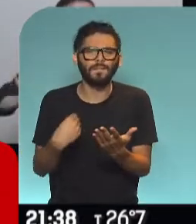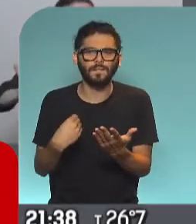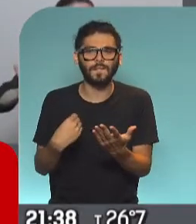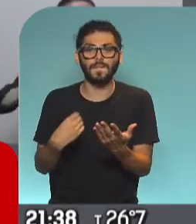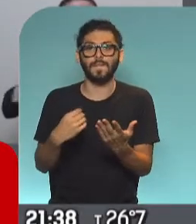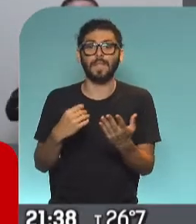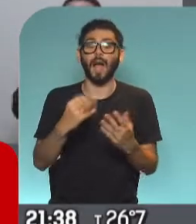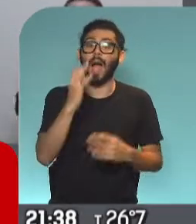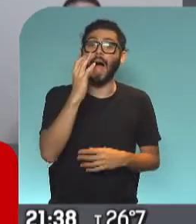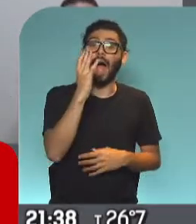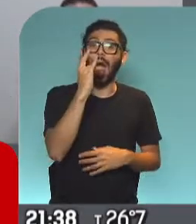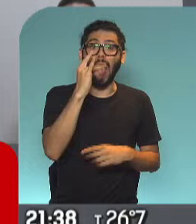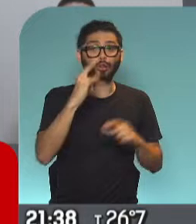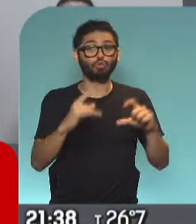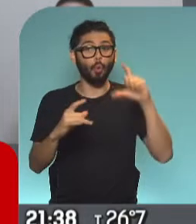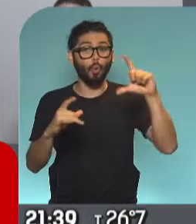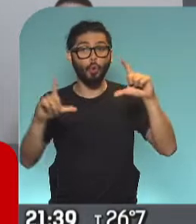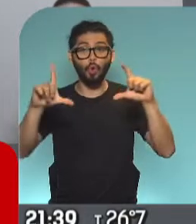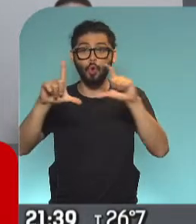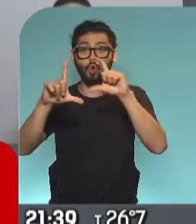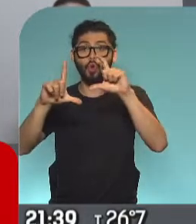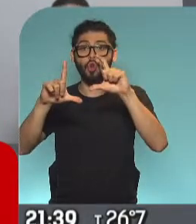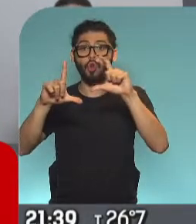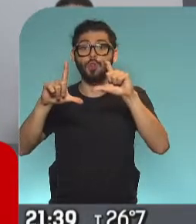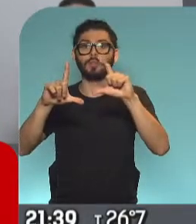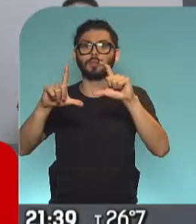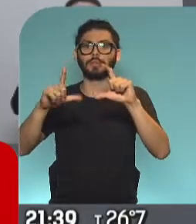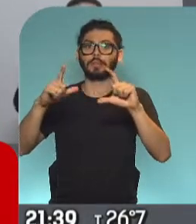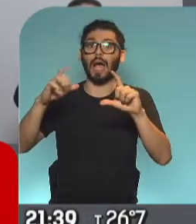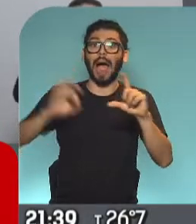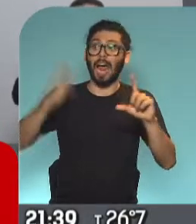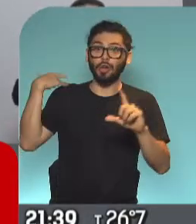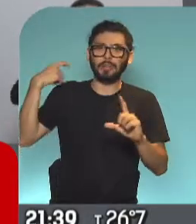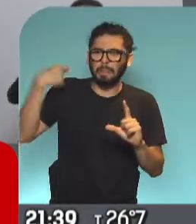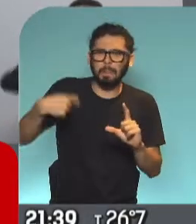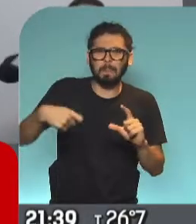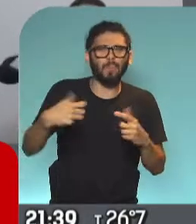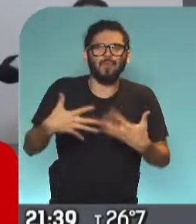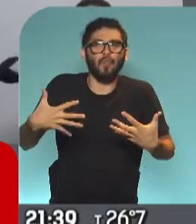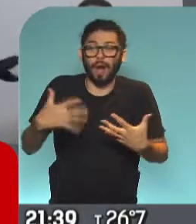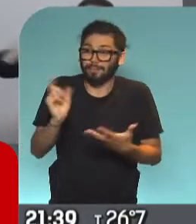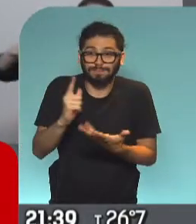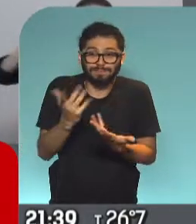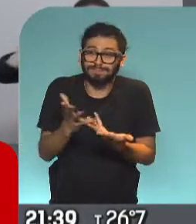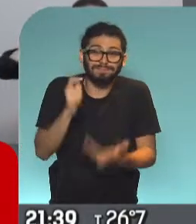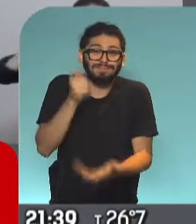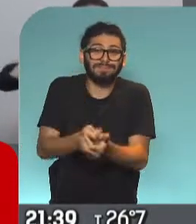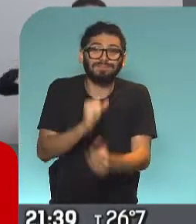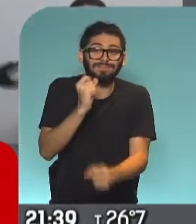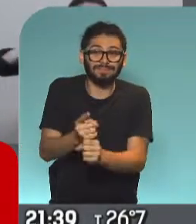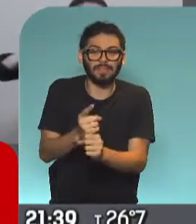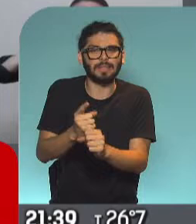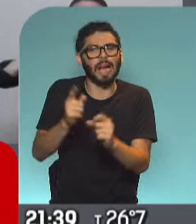barras azules, con esa concentración tan fuerte de pago en los primeros años, en condiciones que no se podían enfrentar, a